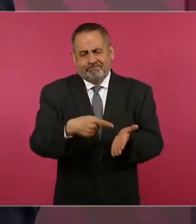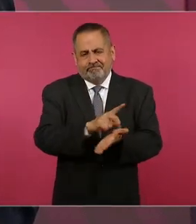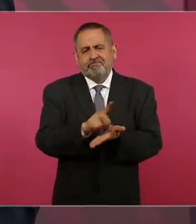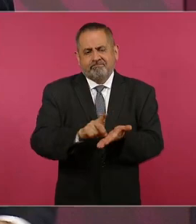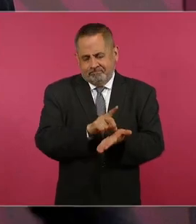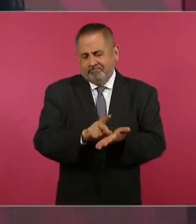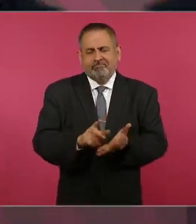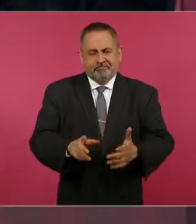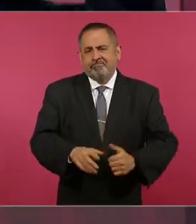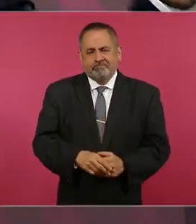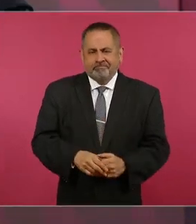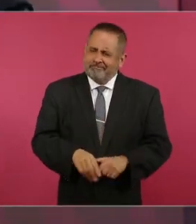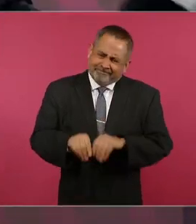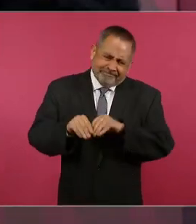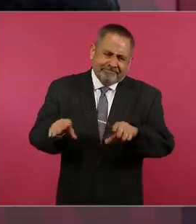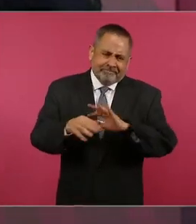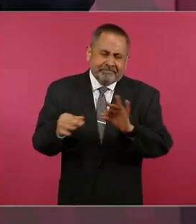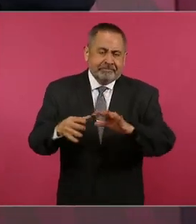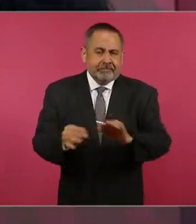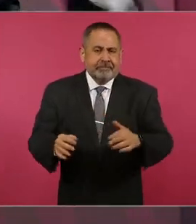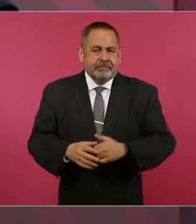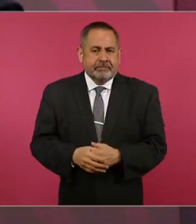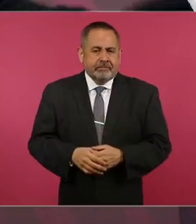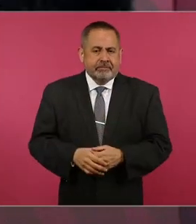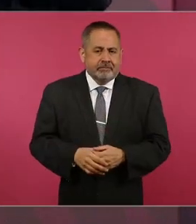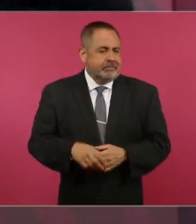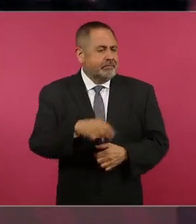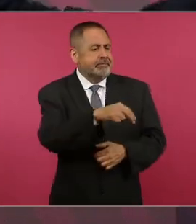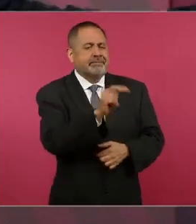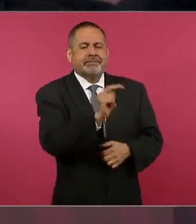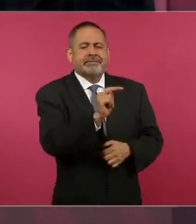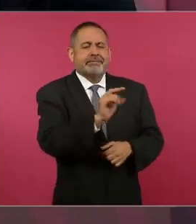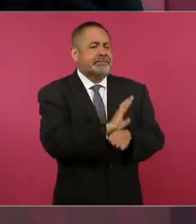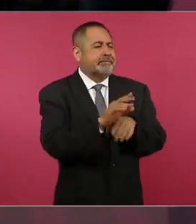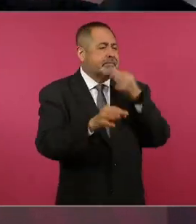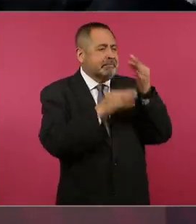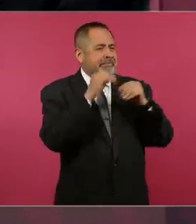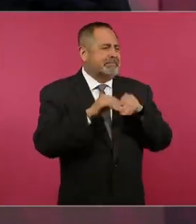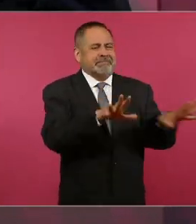ganarle a Netflix a